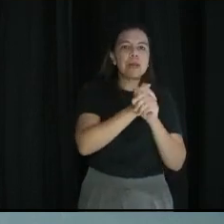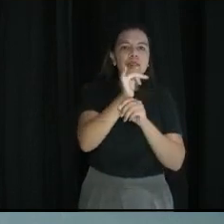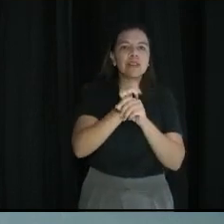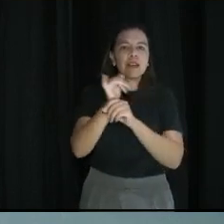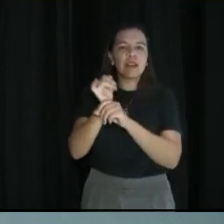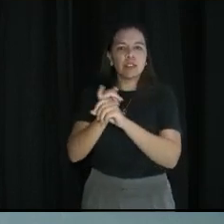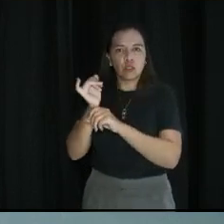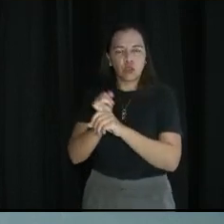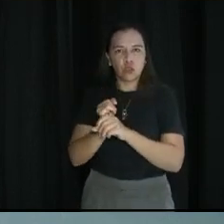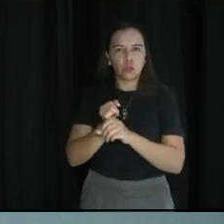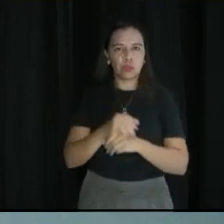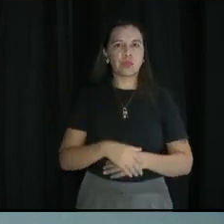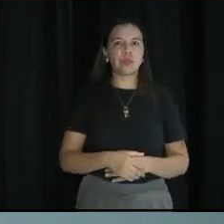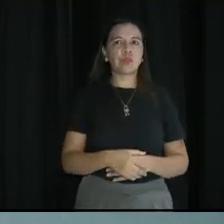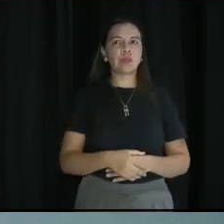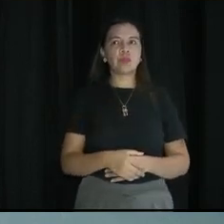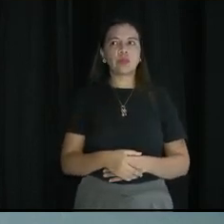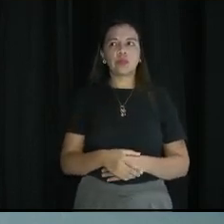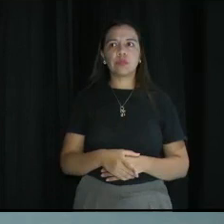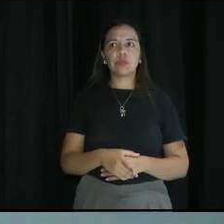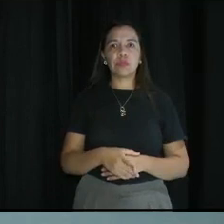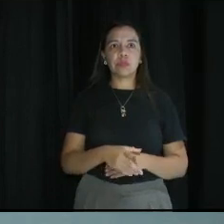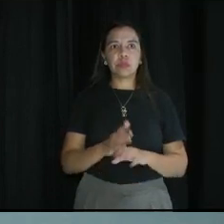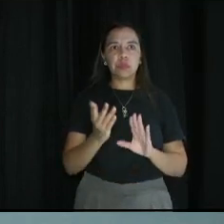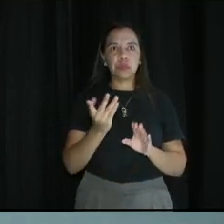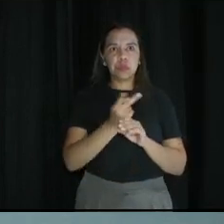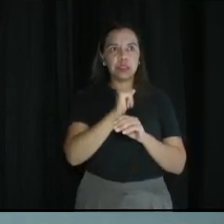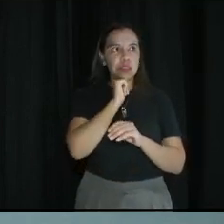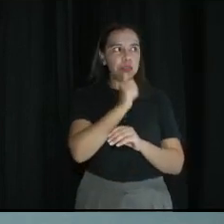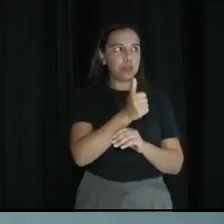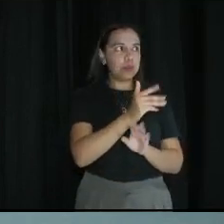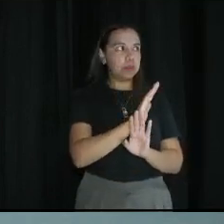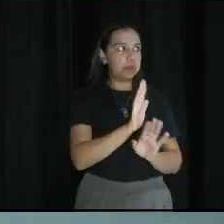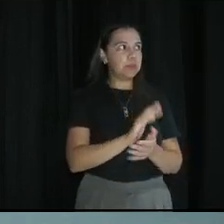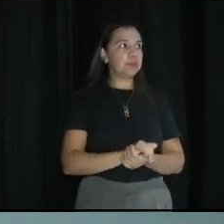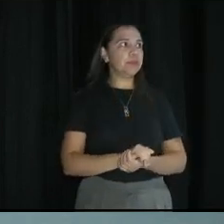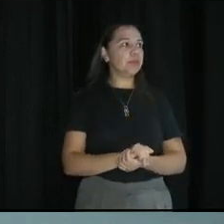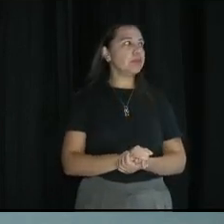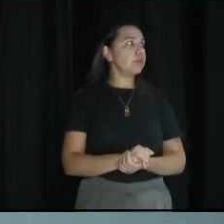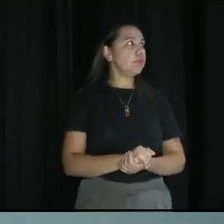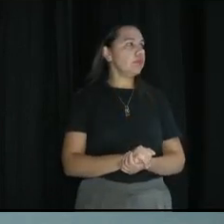algún inconveniente al respecto? No, pasa nada. Gracias, con su permiso.